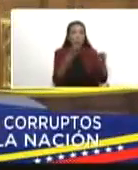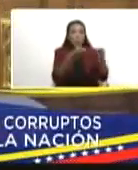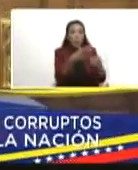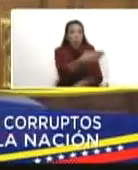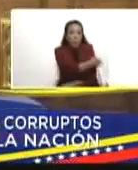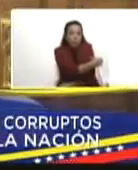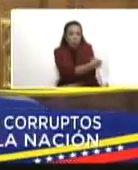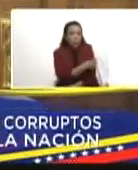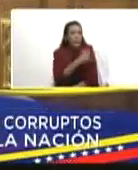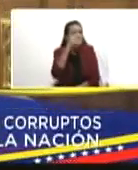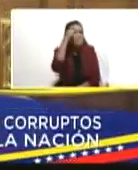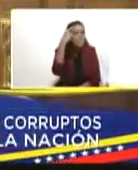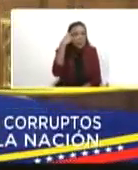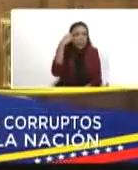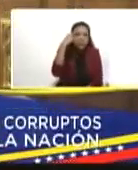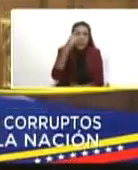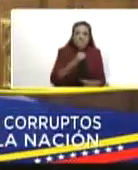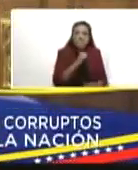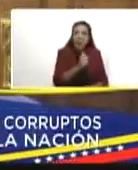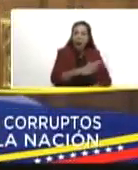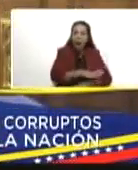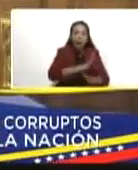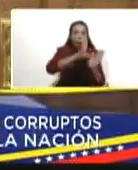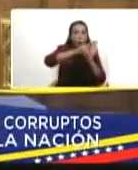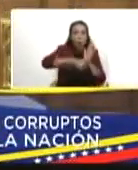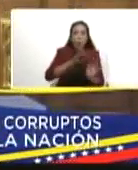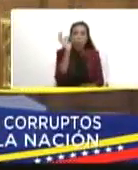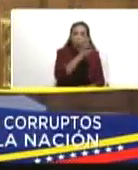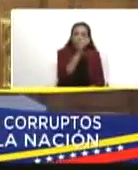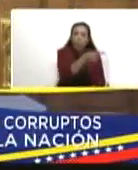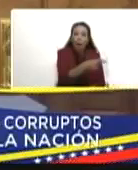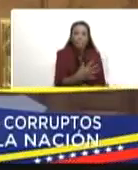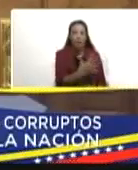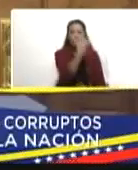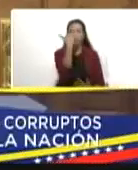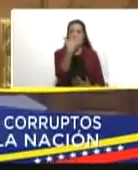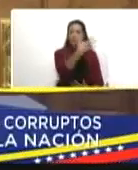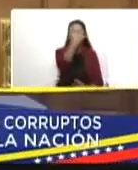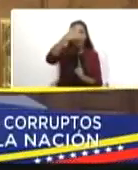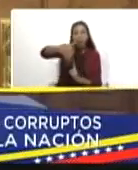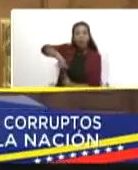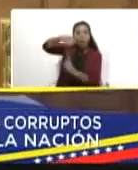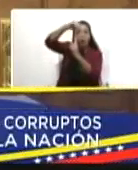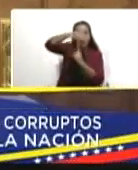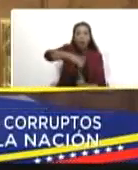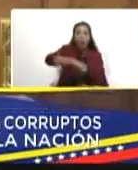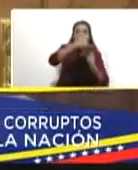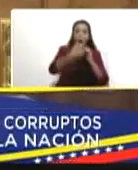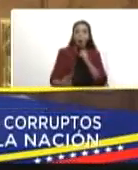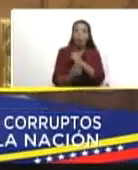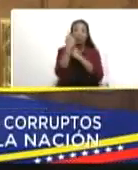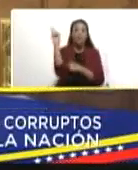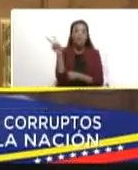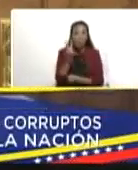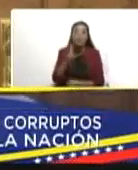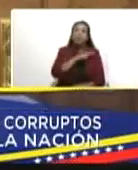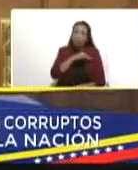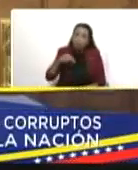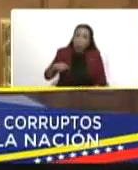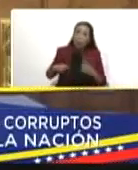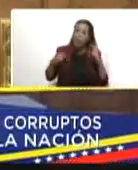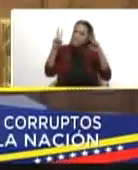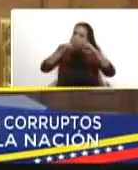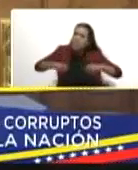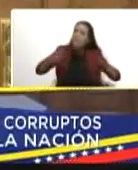maltrecha y corrupta para manipular y poner el mundo al revés cuando somos nosotros los que